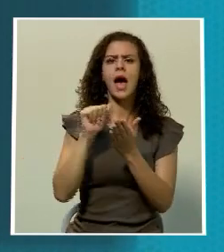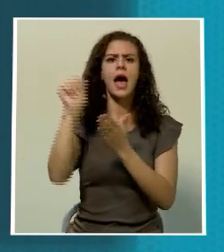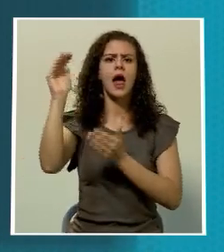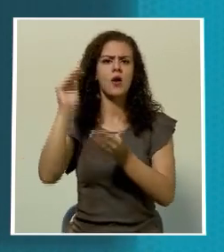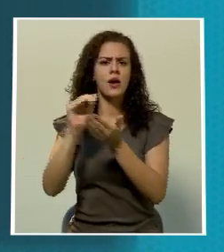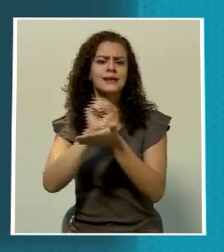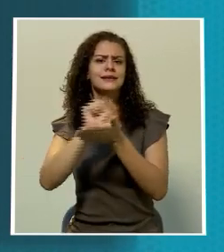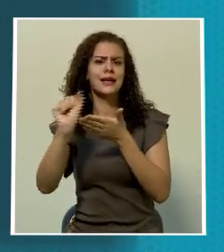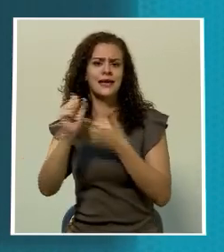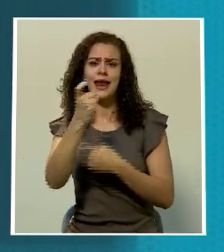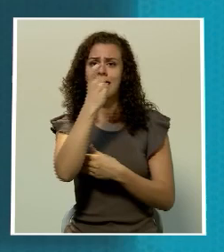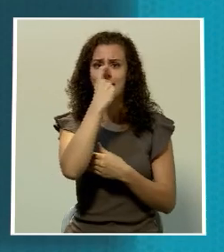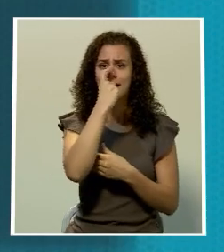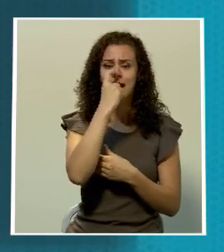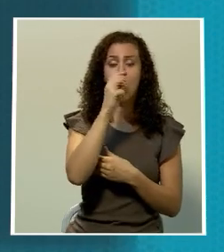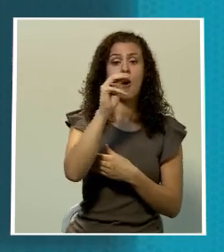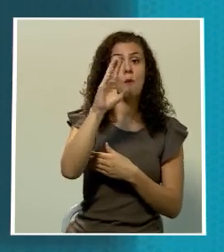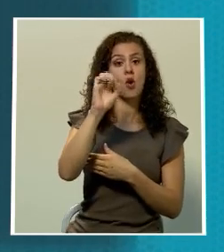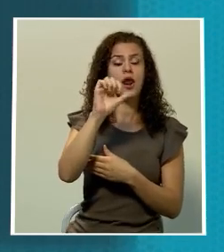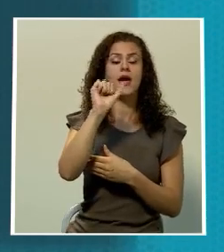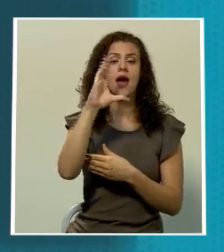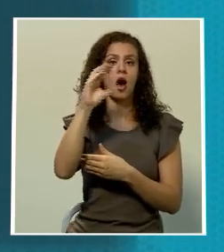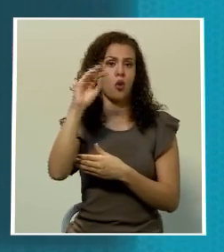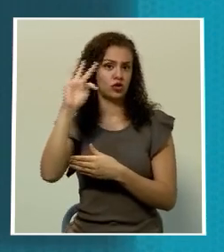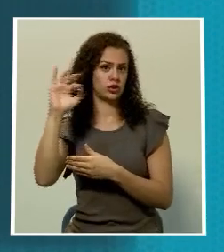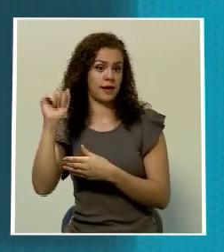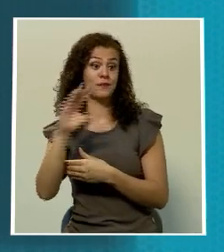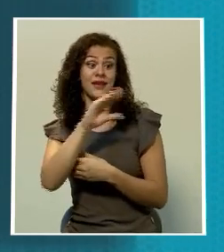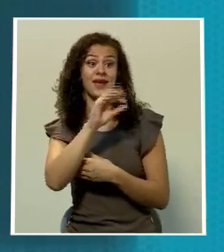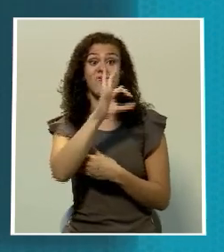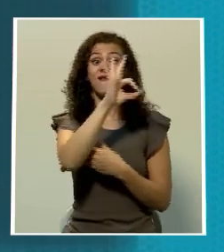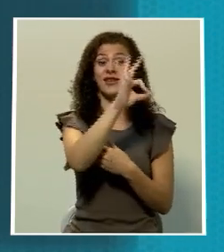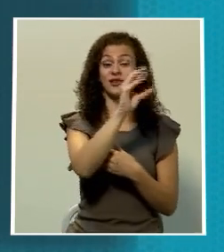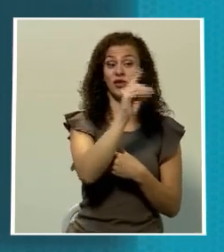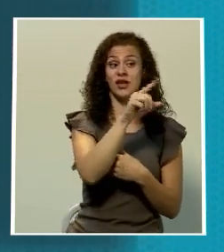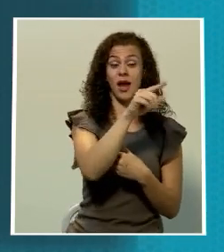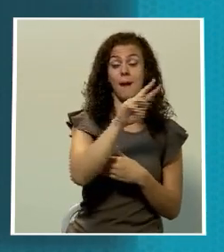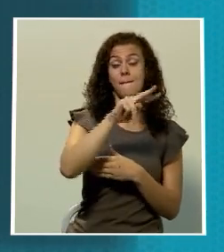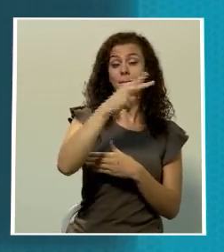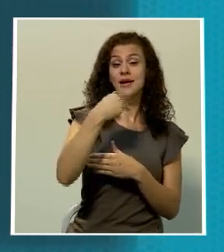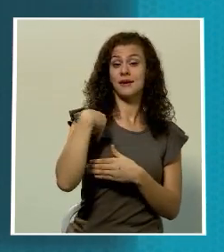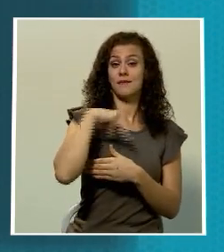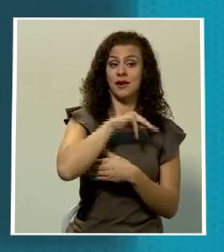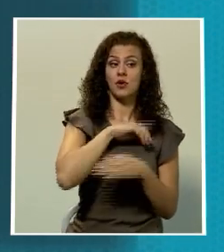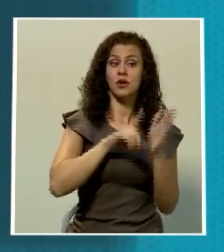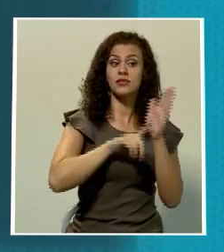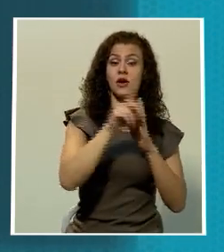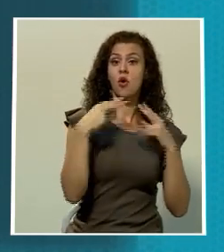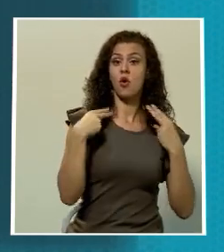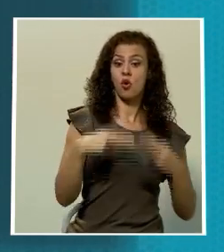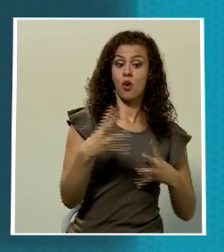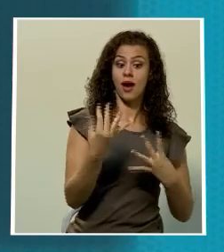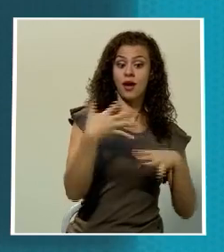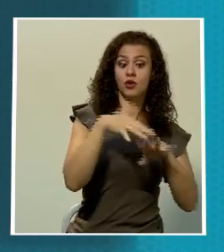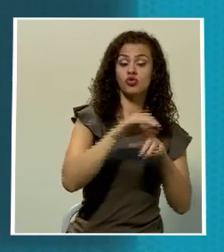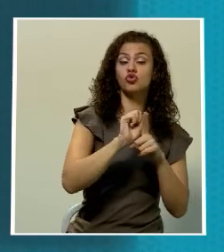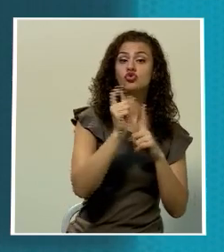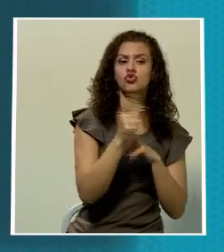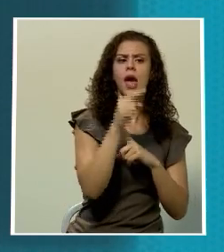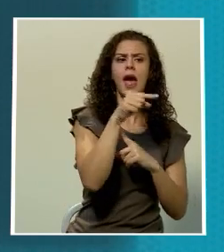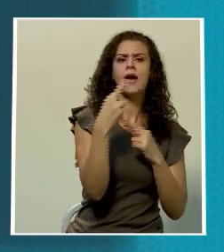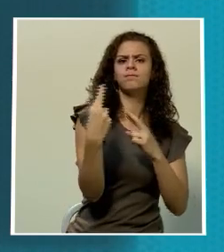Alajuelita, Santa Ana, Escazú, Mora y Acosta, mientras que Francisco Delgado, viceministro de Desarrollo Humano e Inclusión